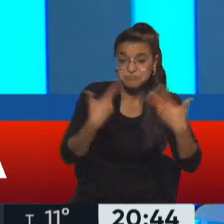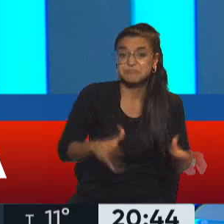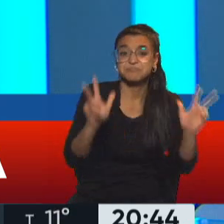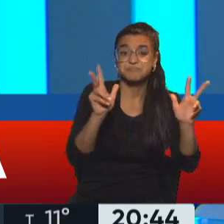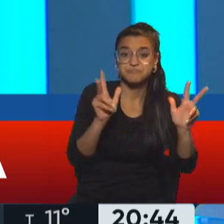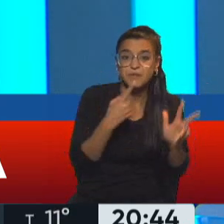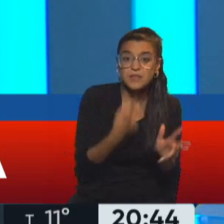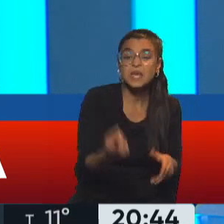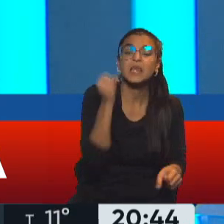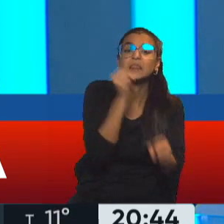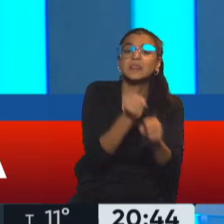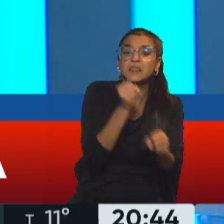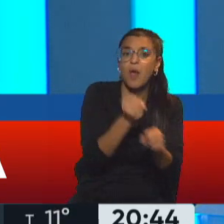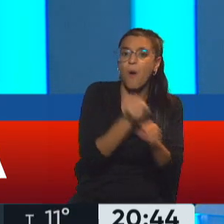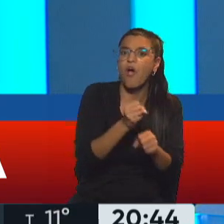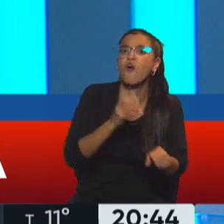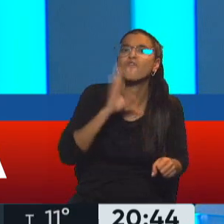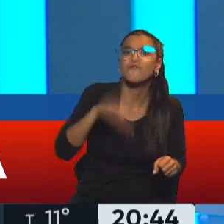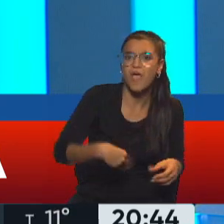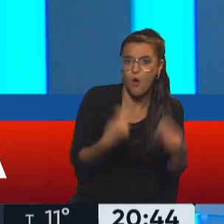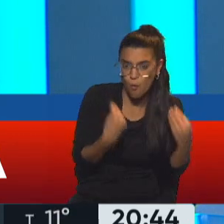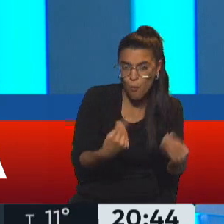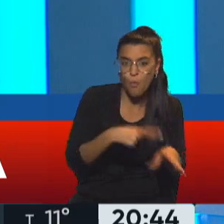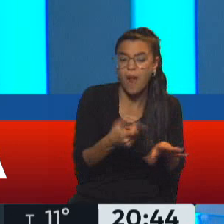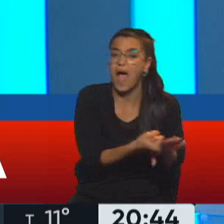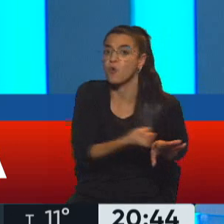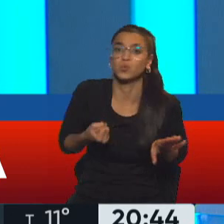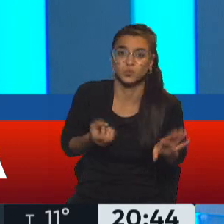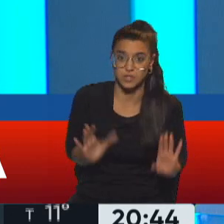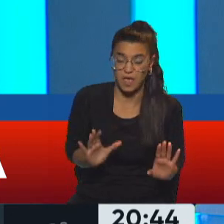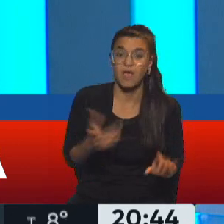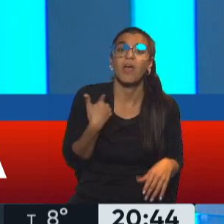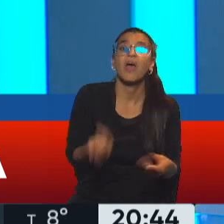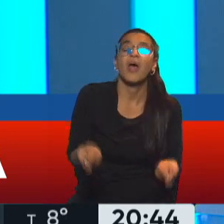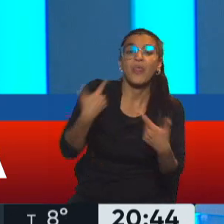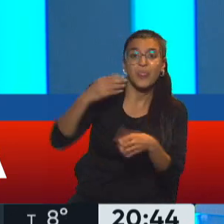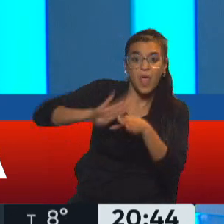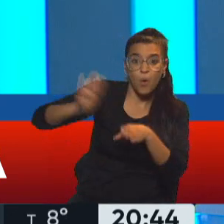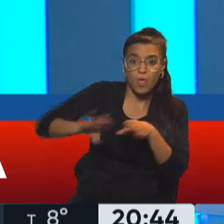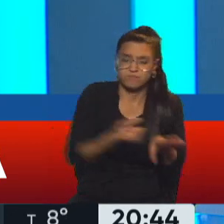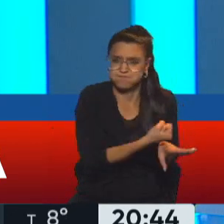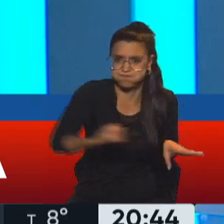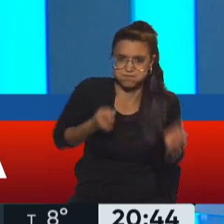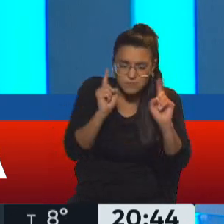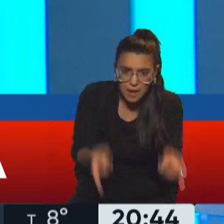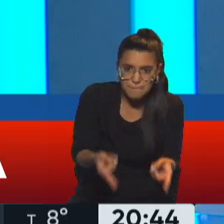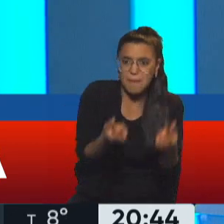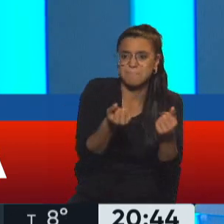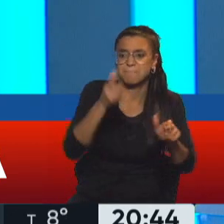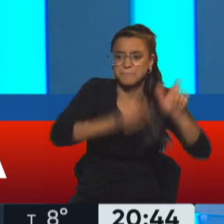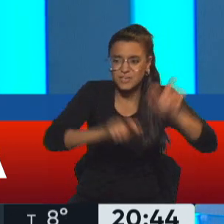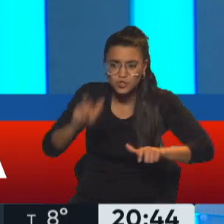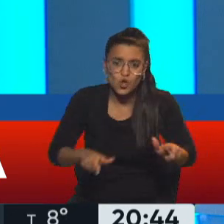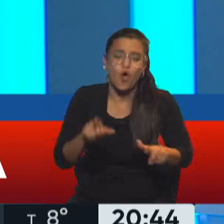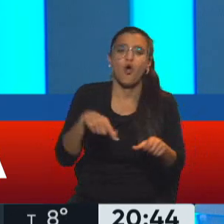un trabajito muy feo que era ajustar, con lo cual no se endeudó y además nos achicó. Achicó el poder adquisitivo de la